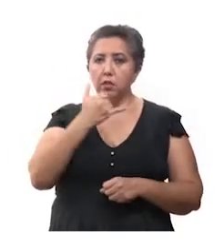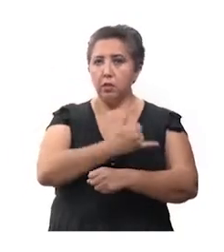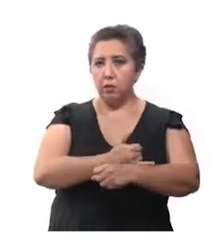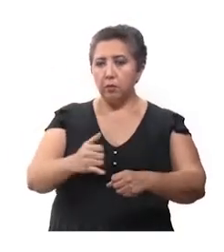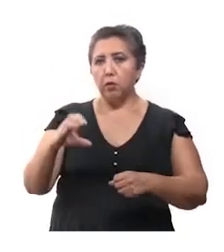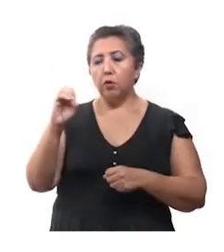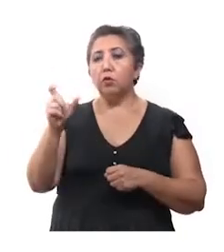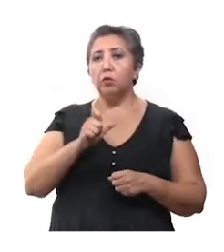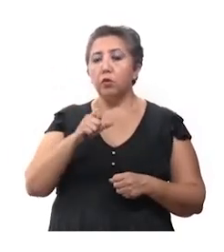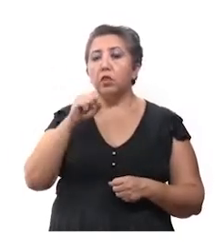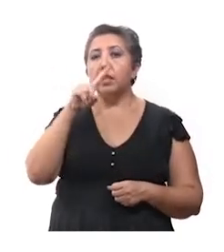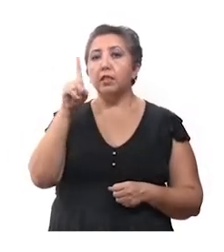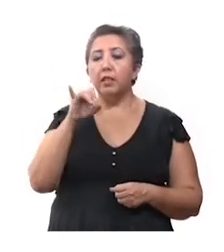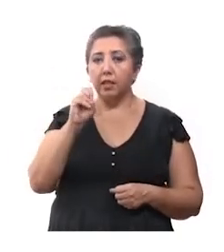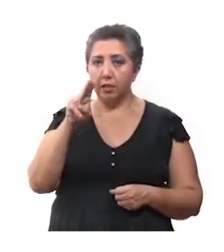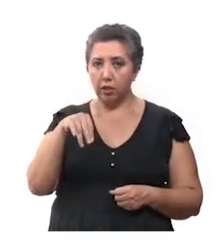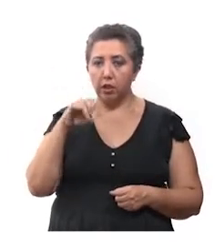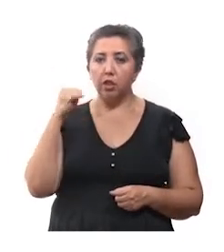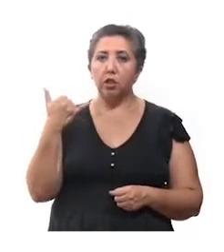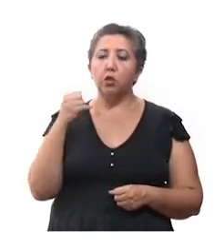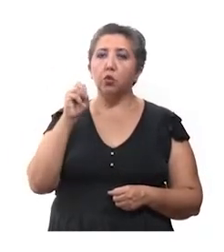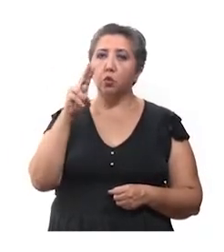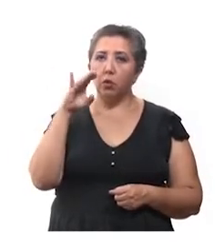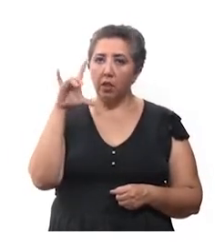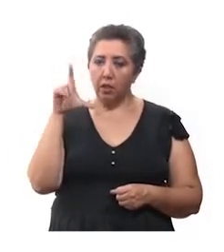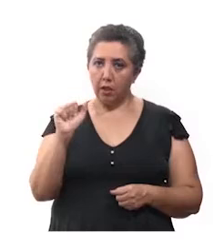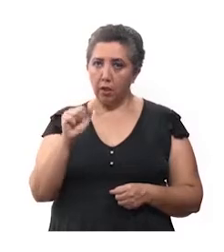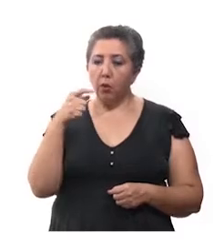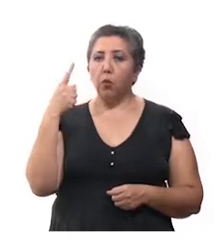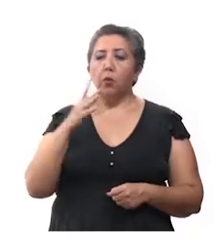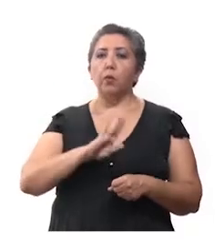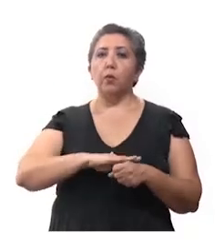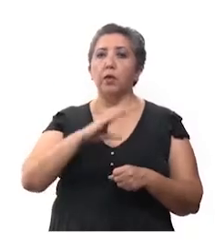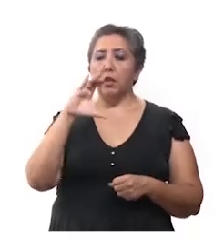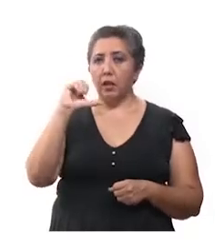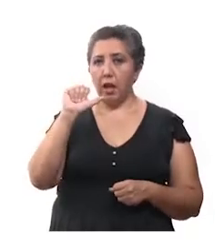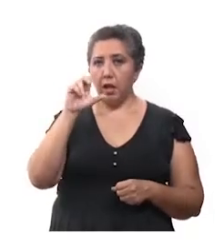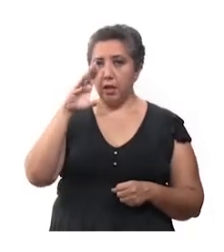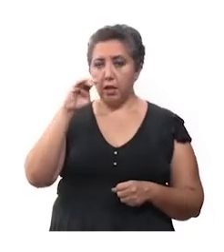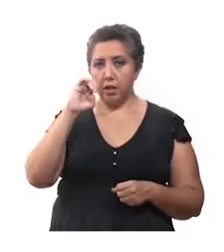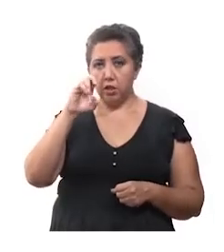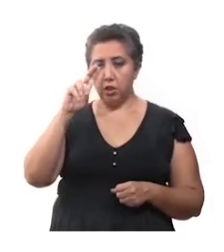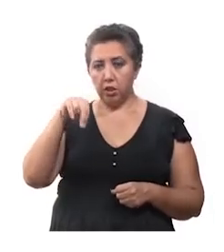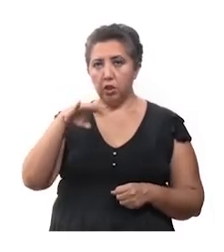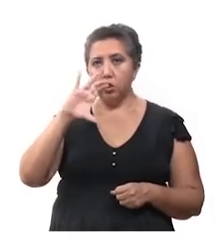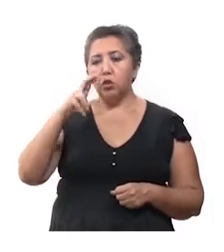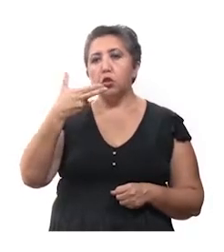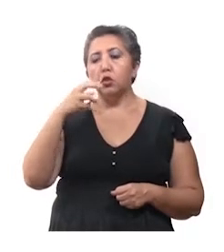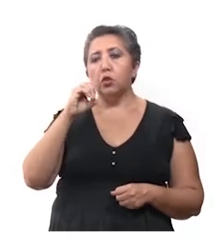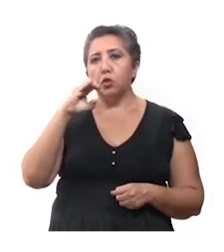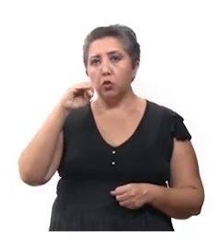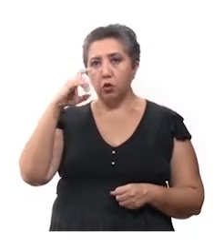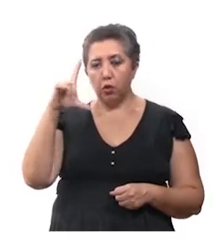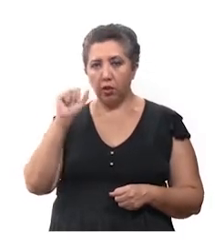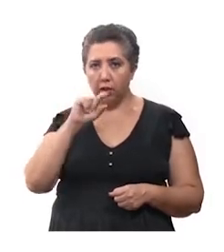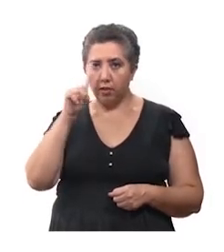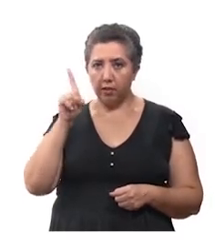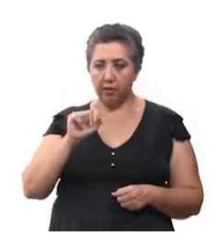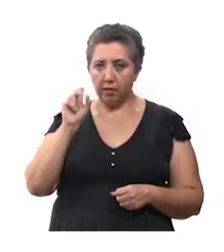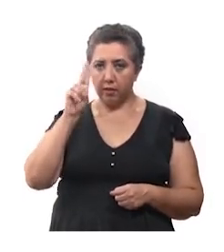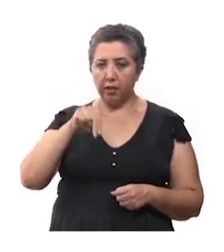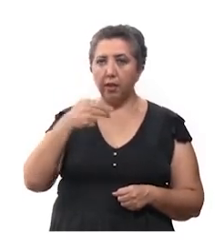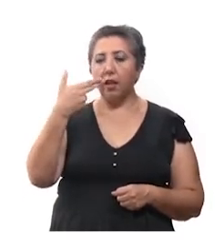Izamal, Oxcuscap, Sinanché y Suquilá, y 1 más en Cacalchen, Canzacap, Chocholá, Concal, San